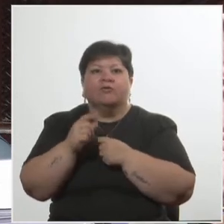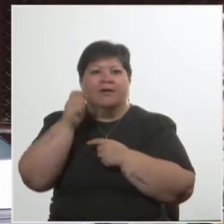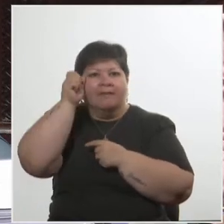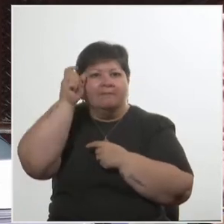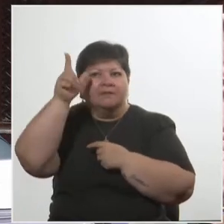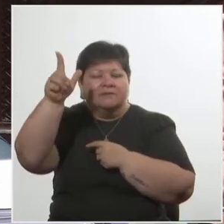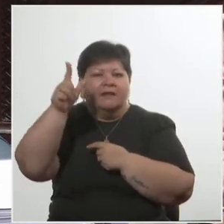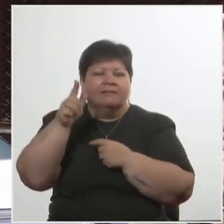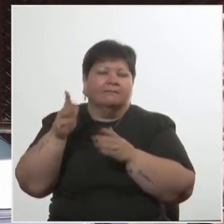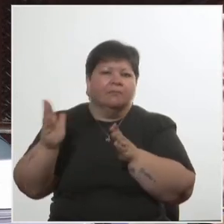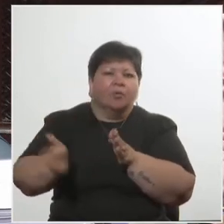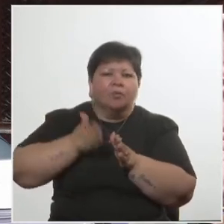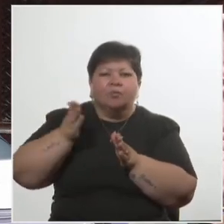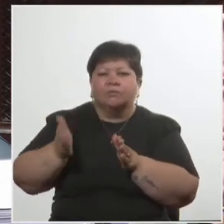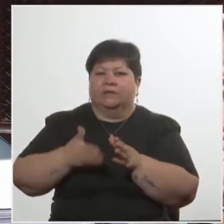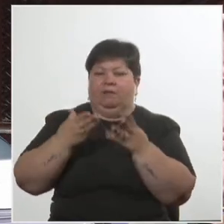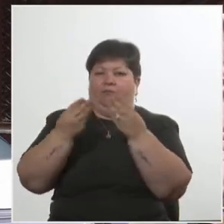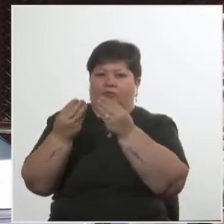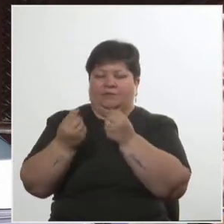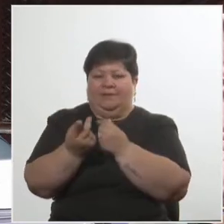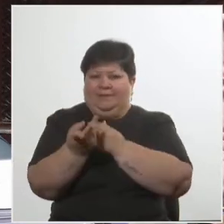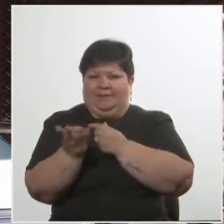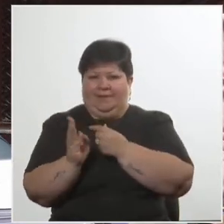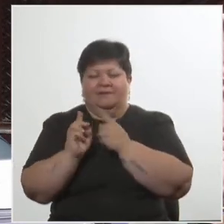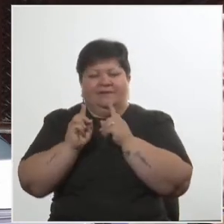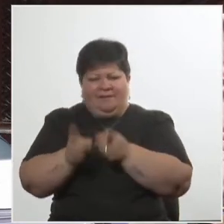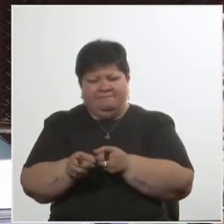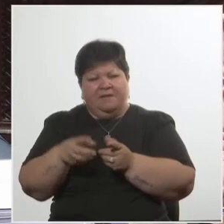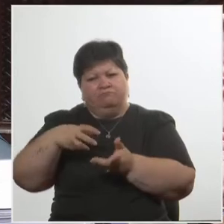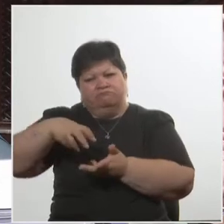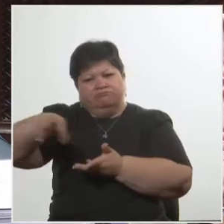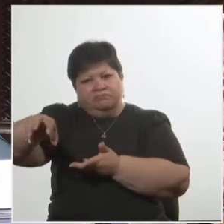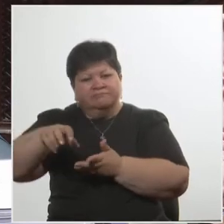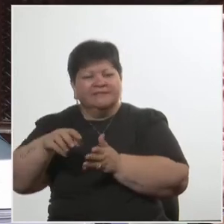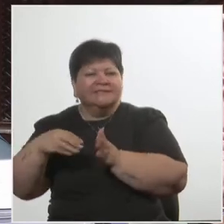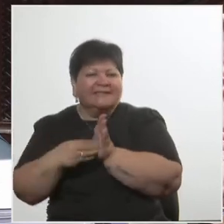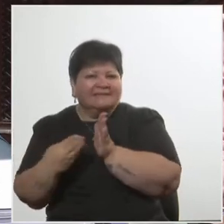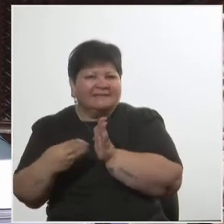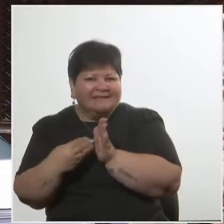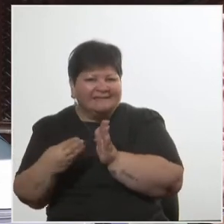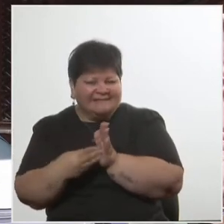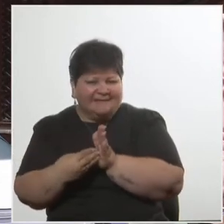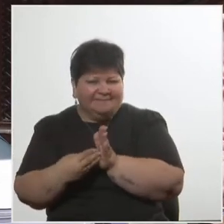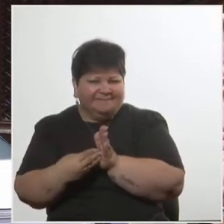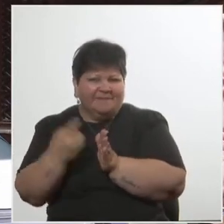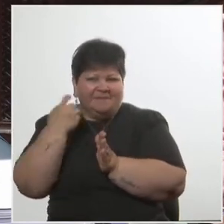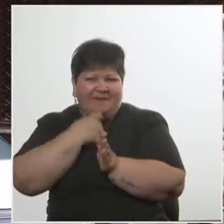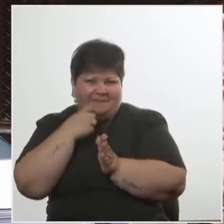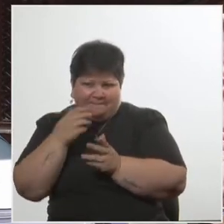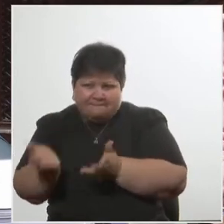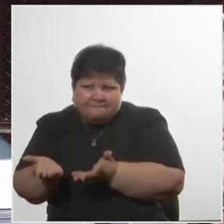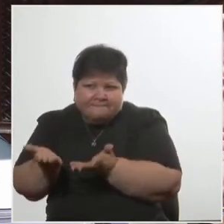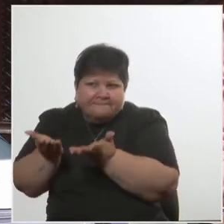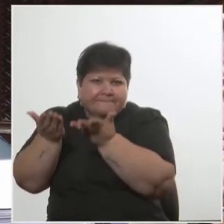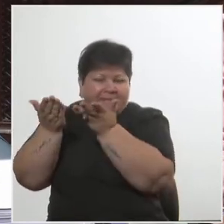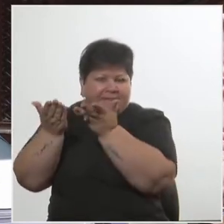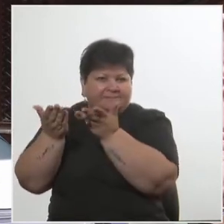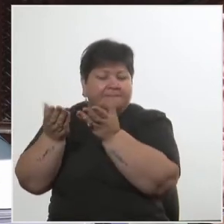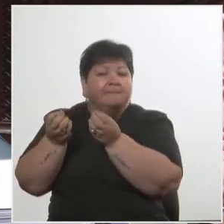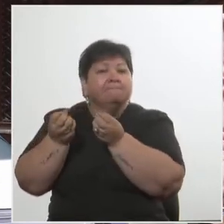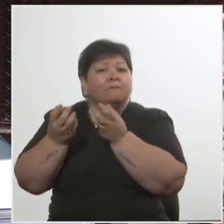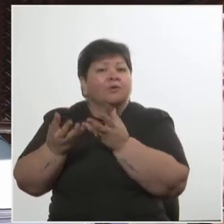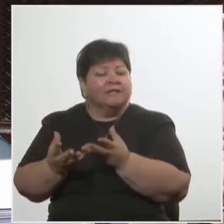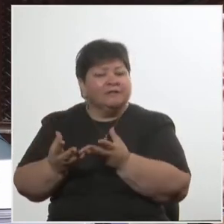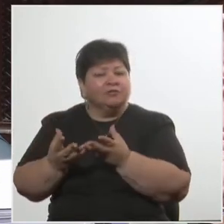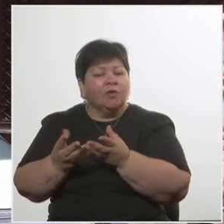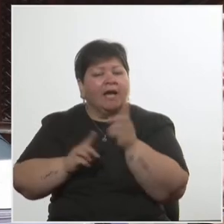de poder producir este otros rubros en este caso del de la quesería y evidentemente que mucho el problema de las de algunas de